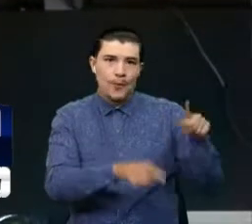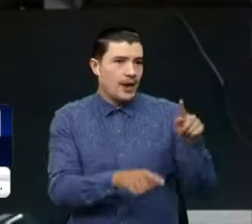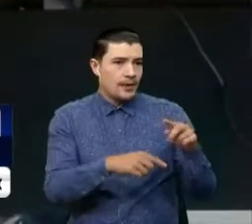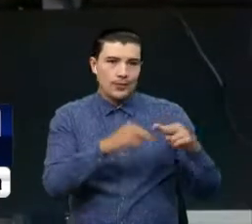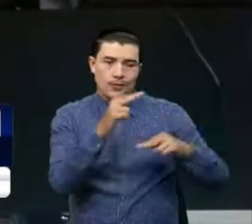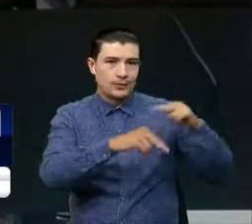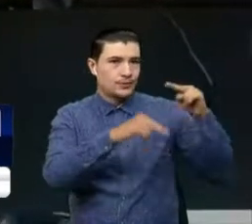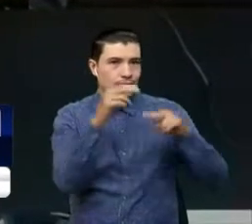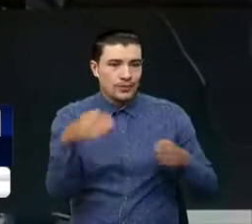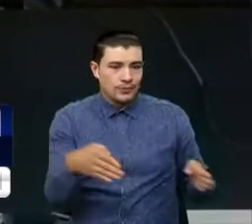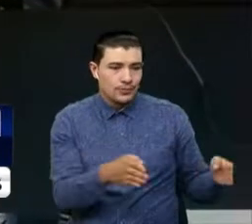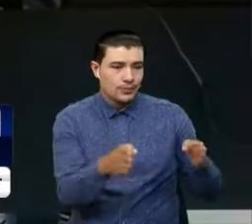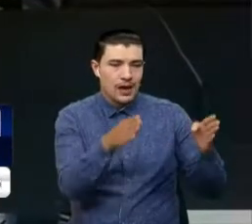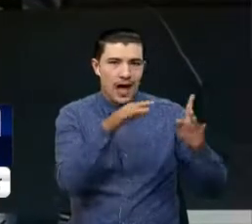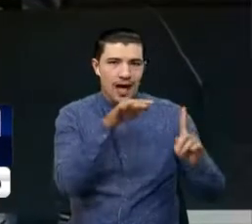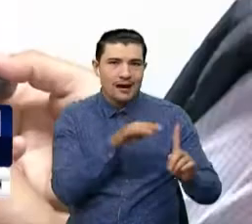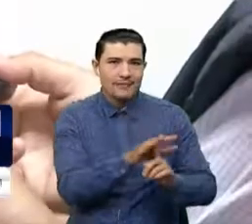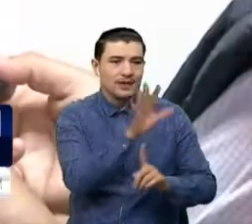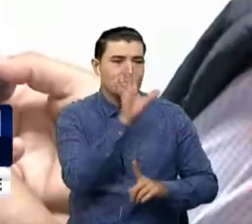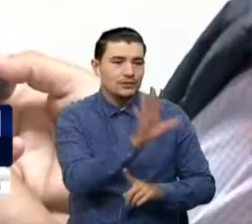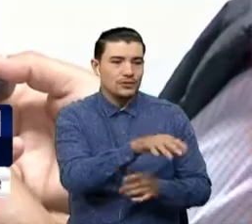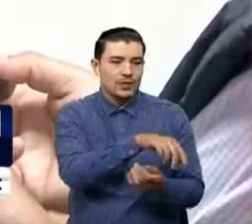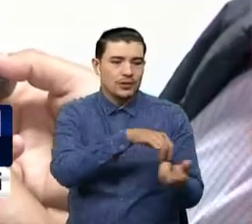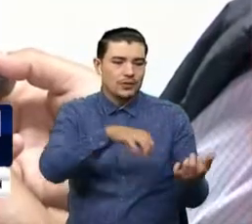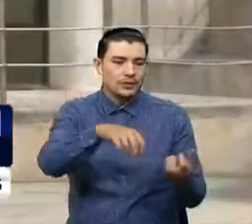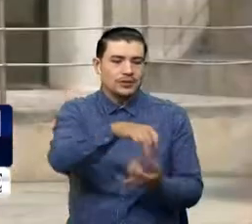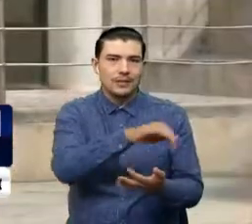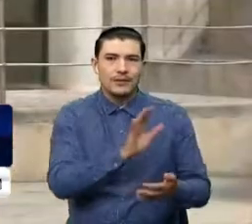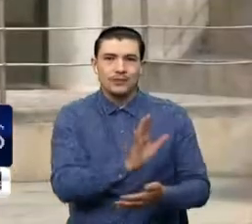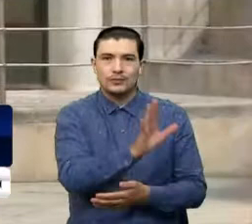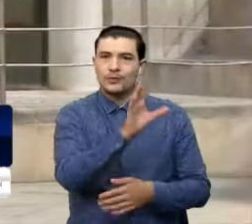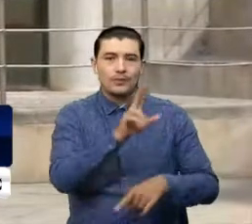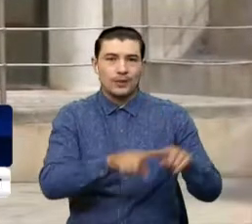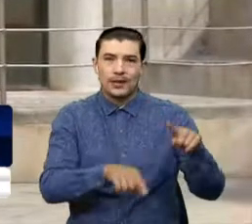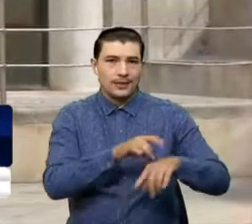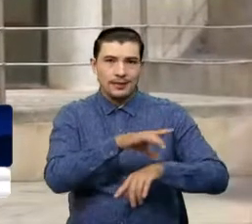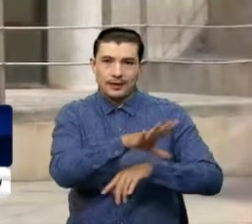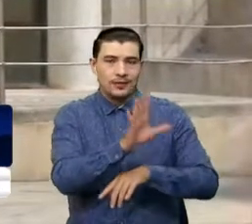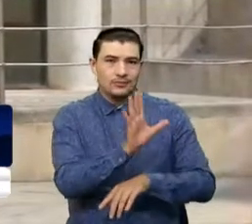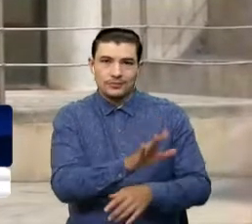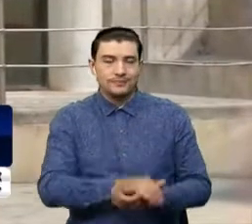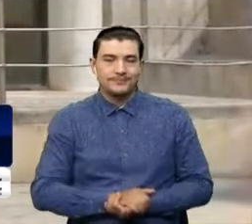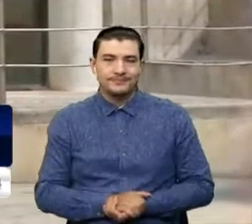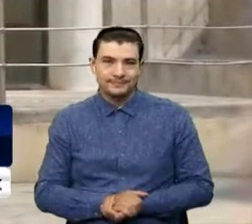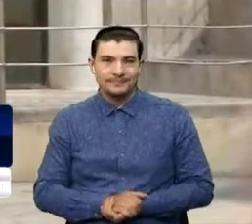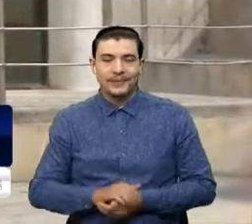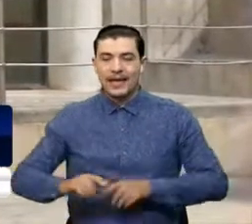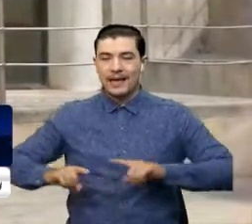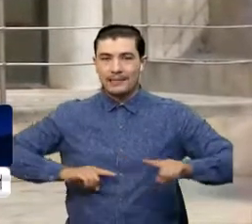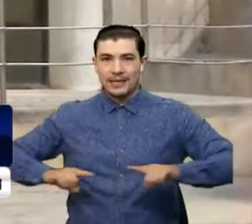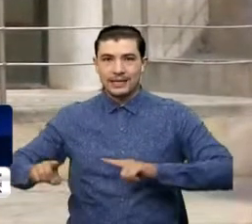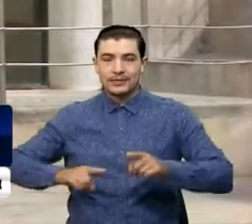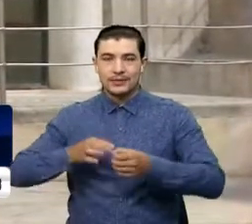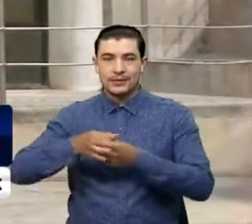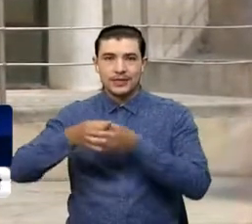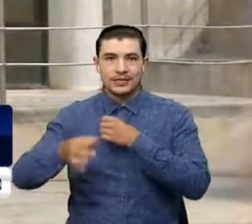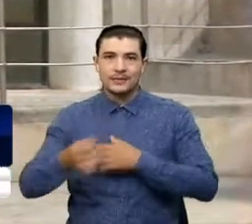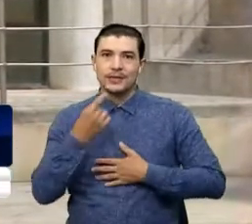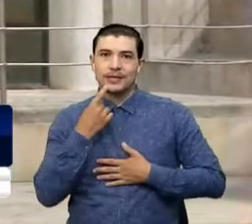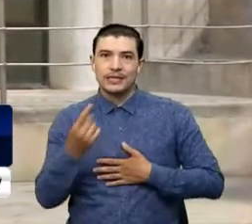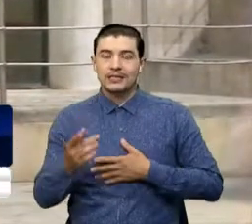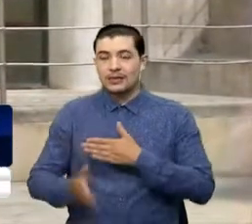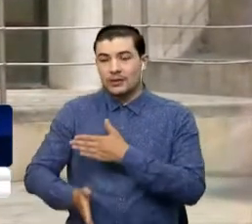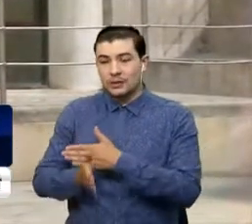que perjudique o que afecte el ecosistema como tal la administración municipal ha dicho que